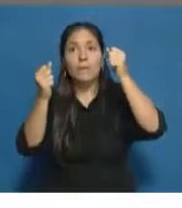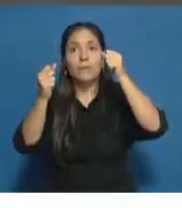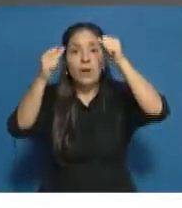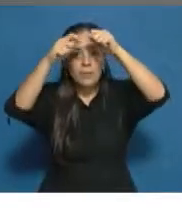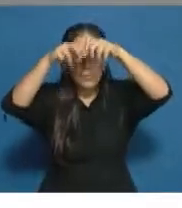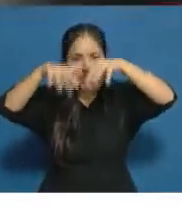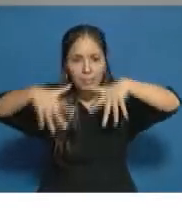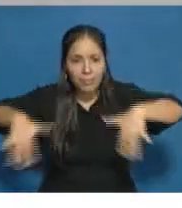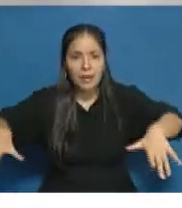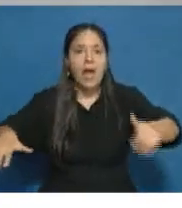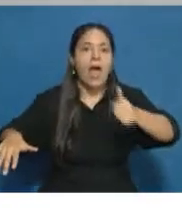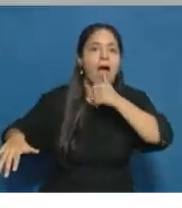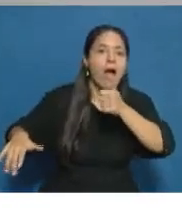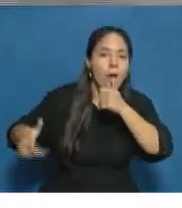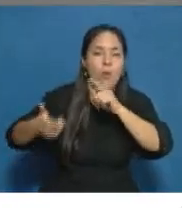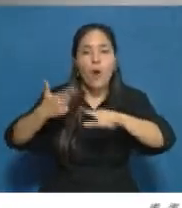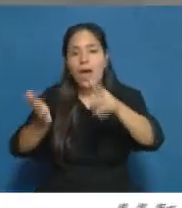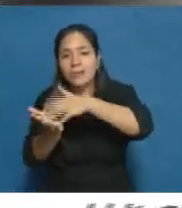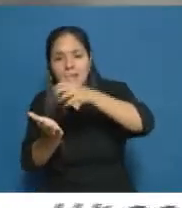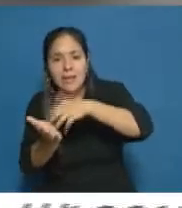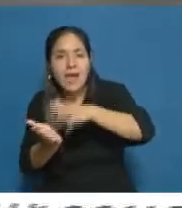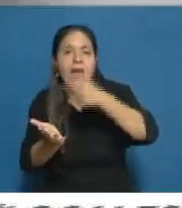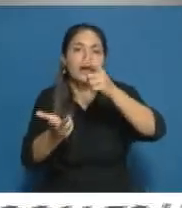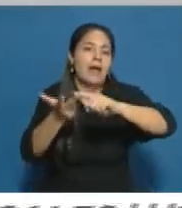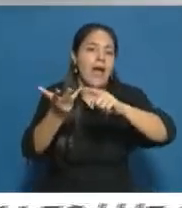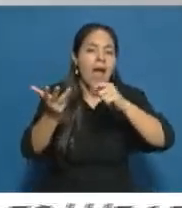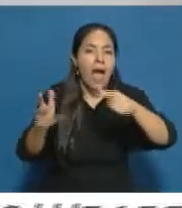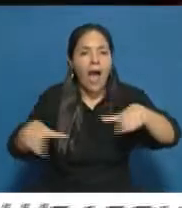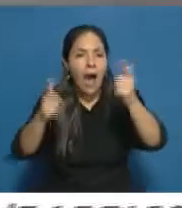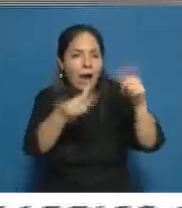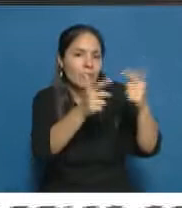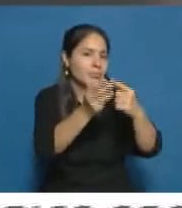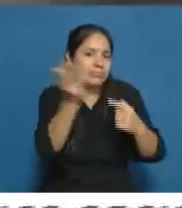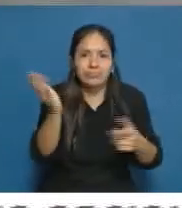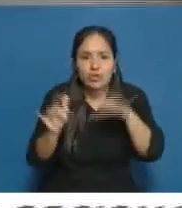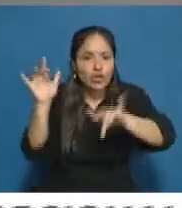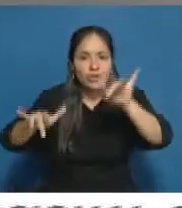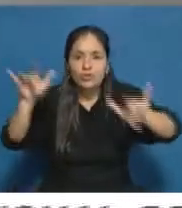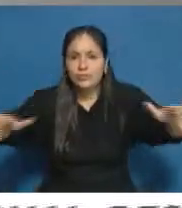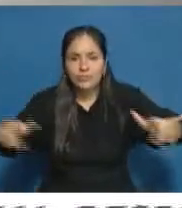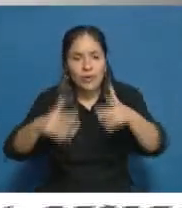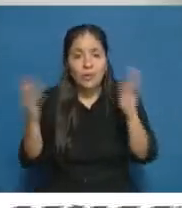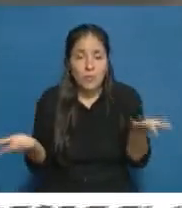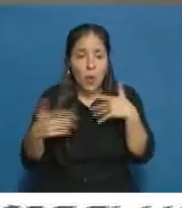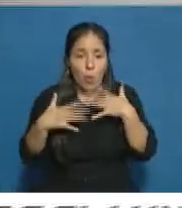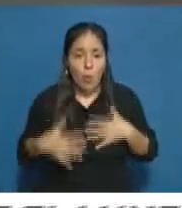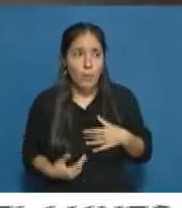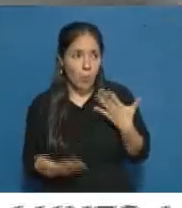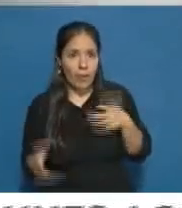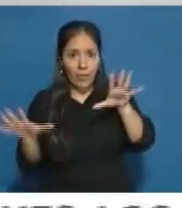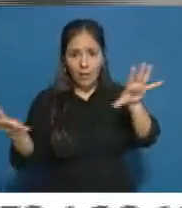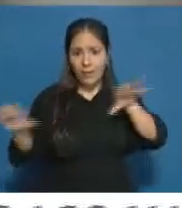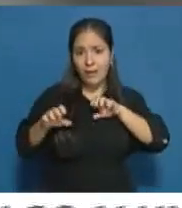el aire, en el agua, y nuestro organismo puede incorporar ese material radioactivo. La forma